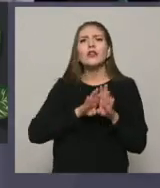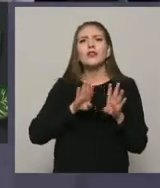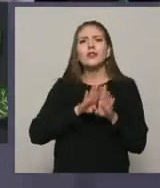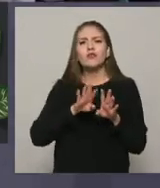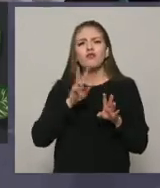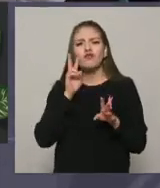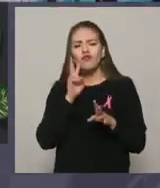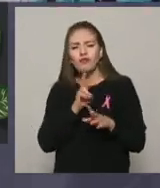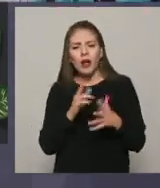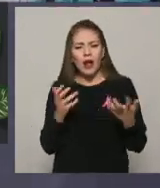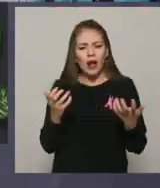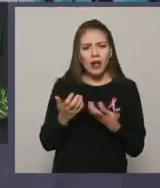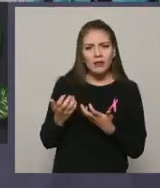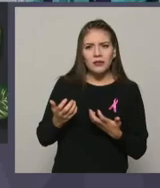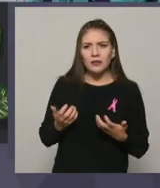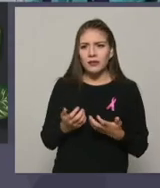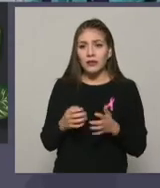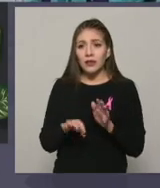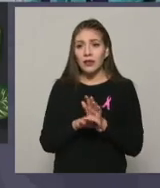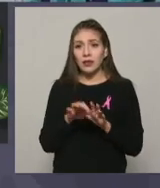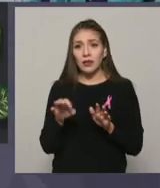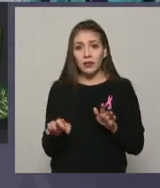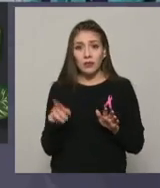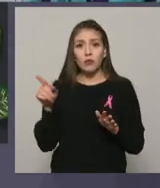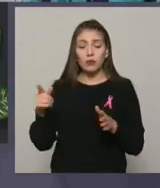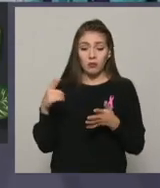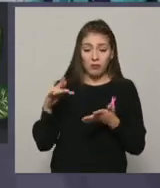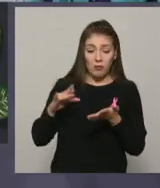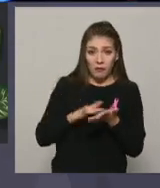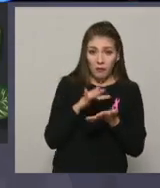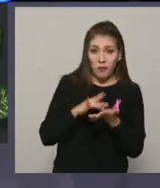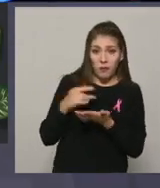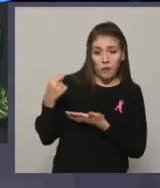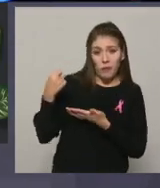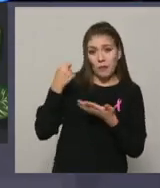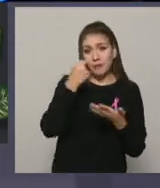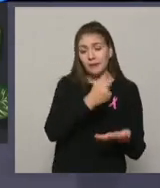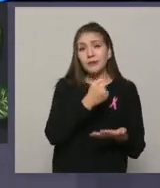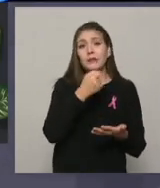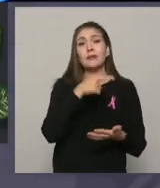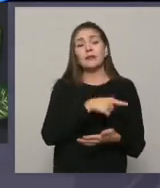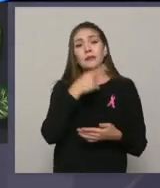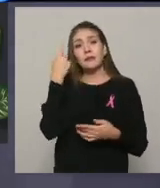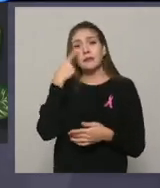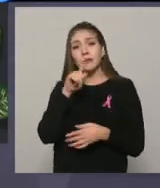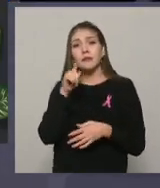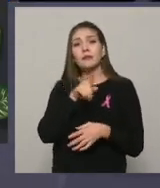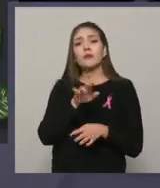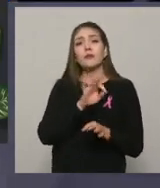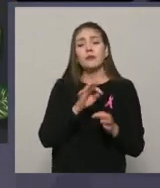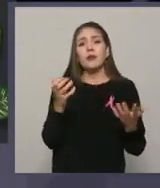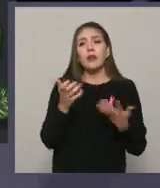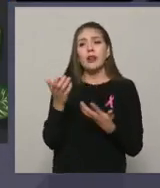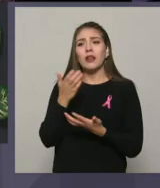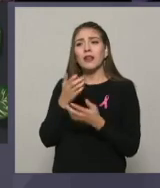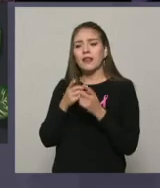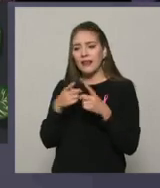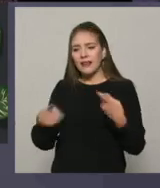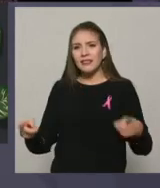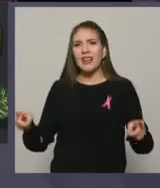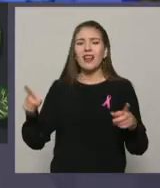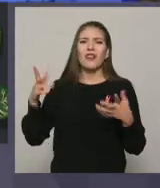se comercializa. Yo creo que si se le apuesta a eso y se acelera la comercialización de los desarrollos